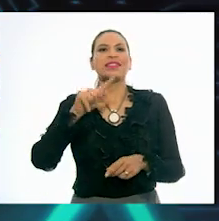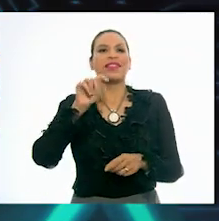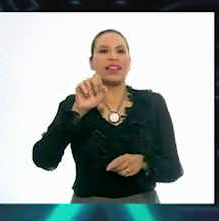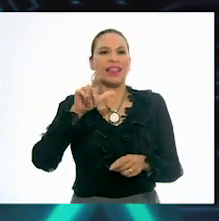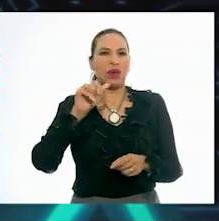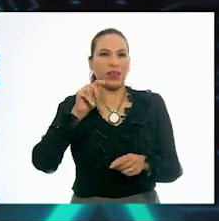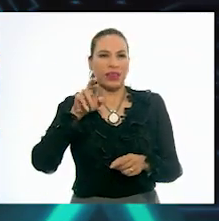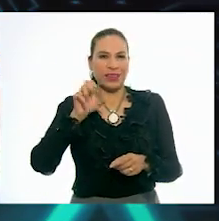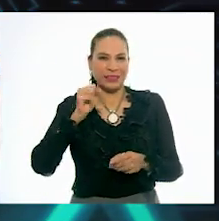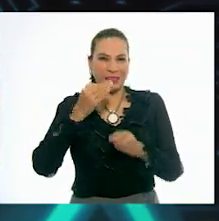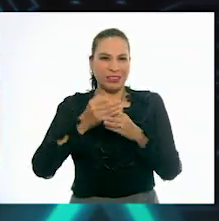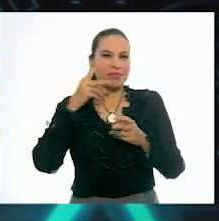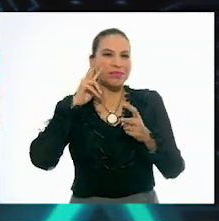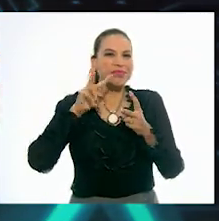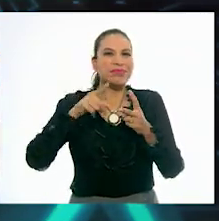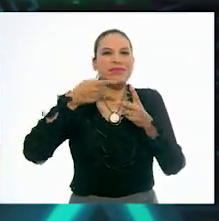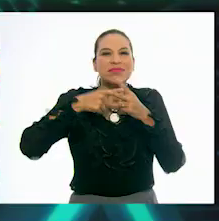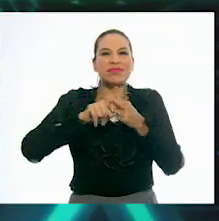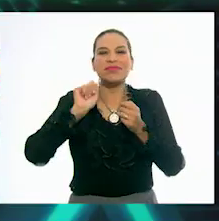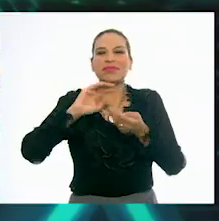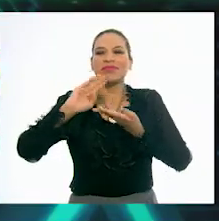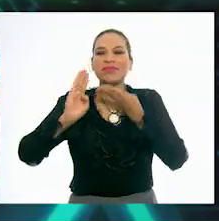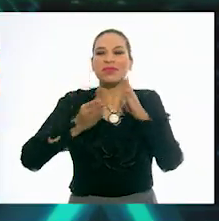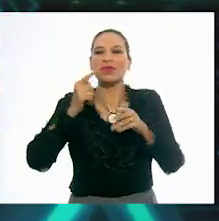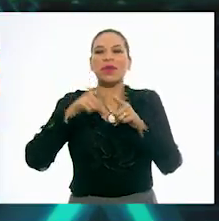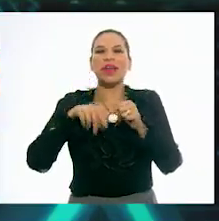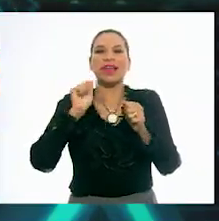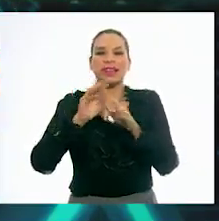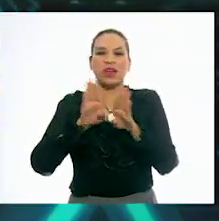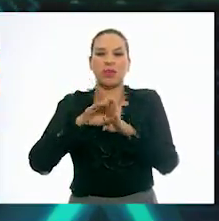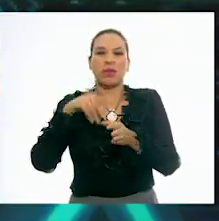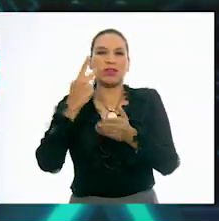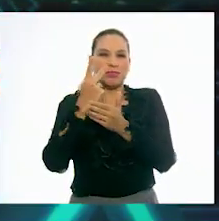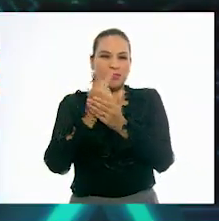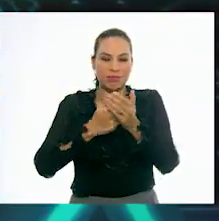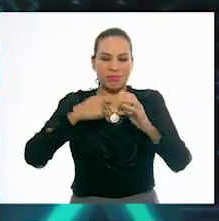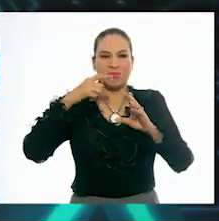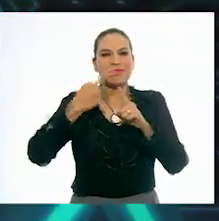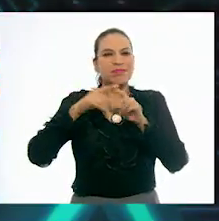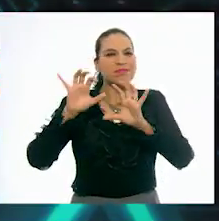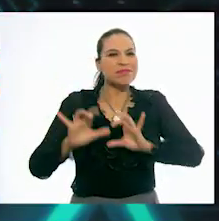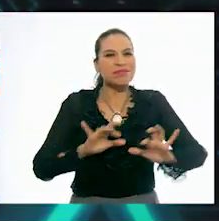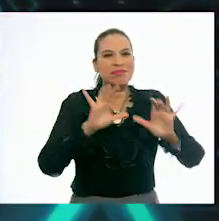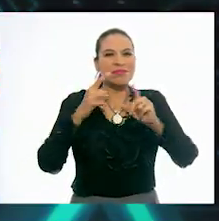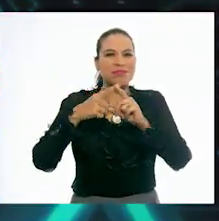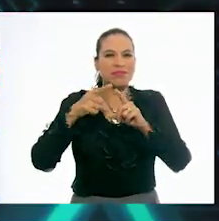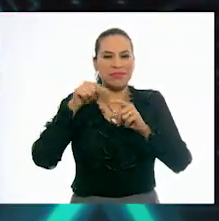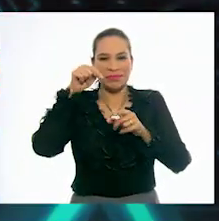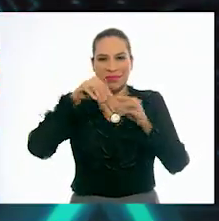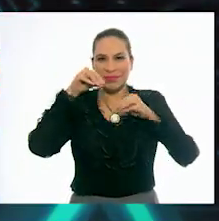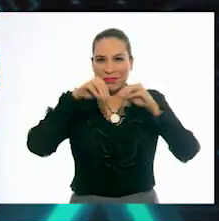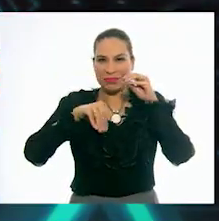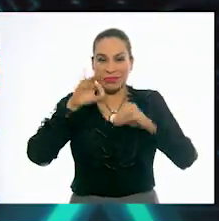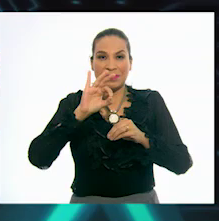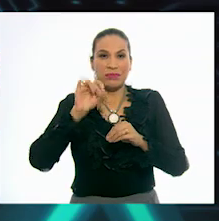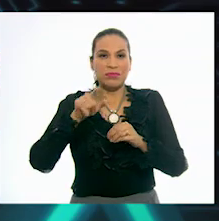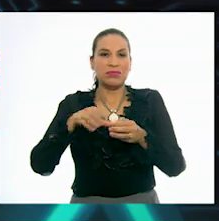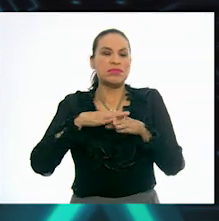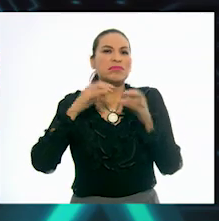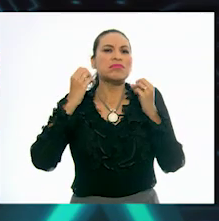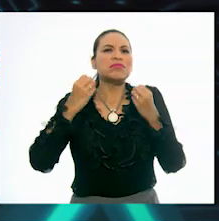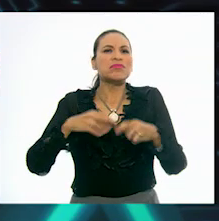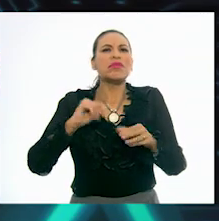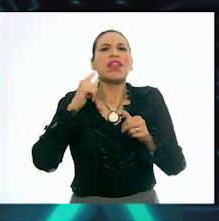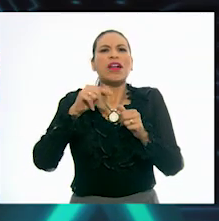Telequantrix vas a comenzar a adentrarte en el mundo de la programación y si por alguna razón ¿te pierdes